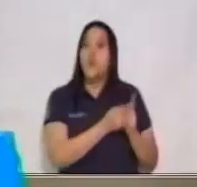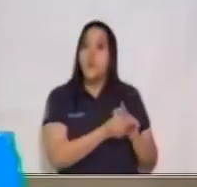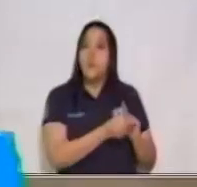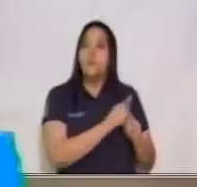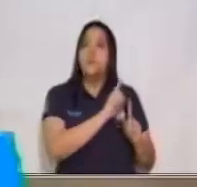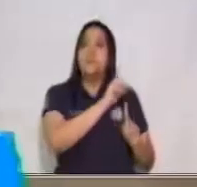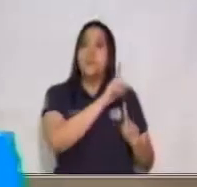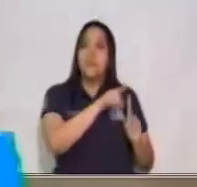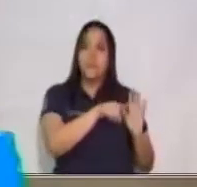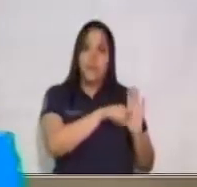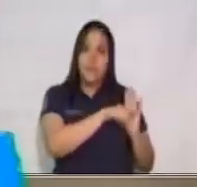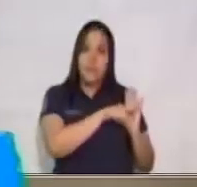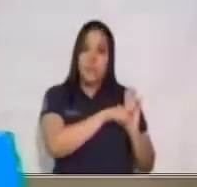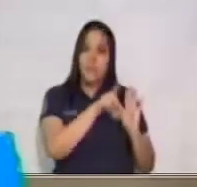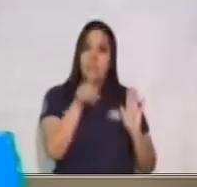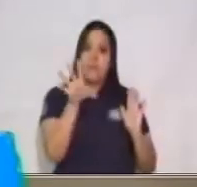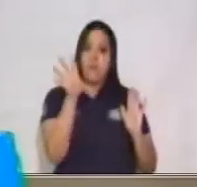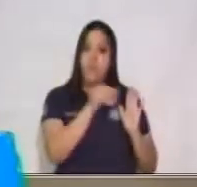también,